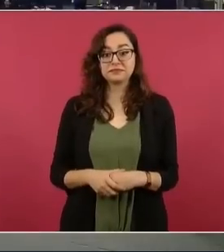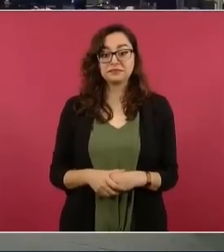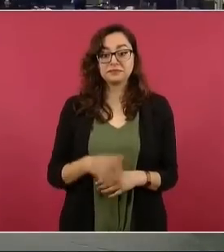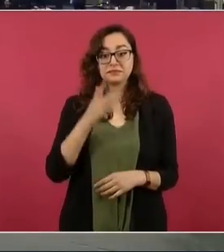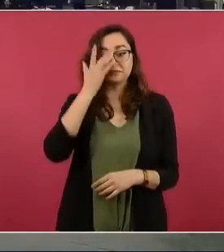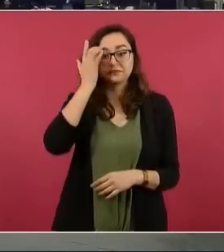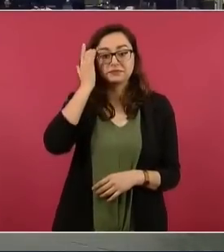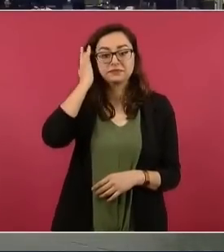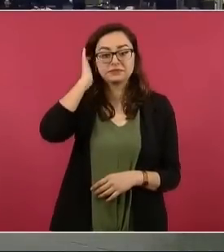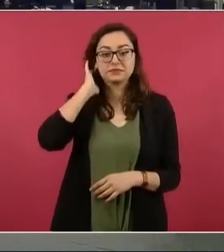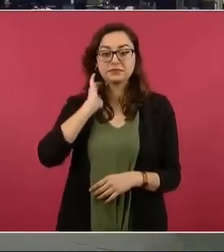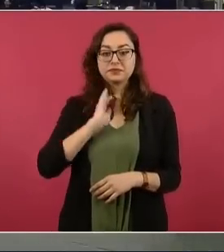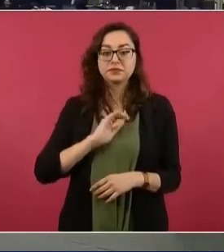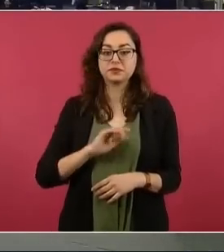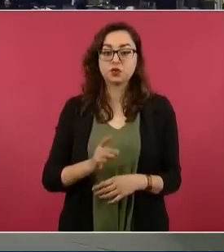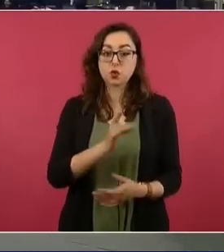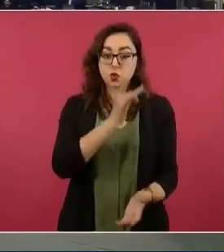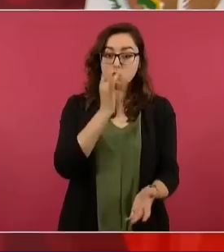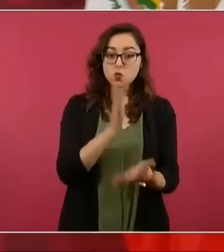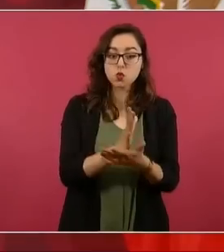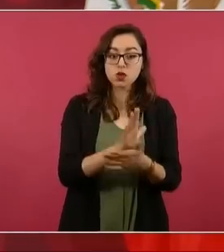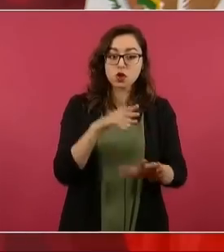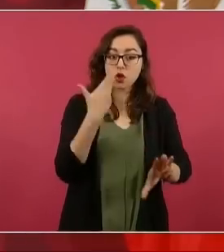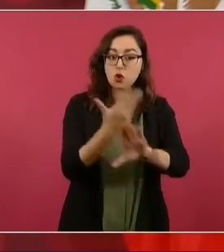más Loret,